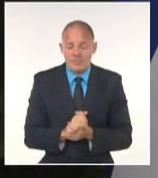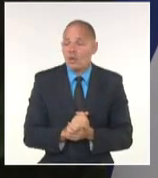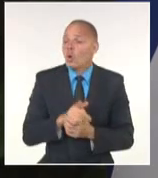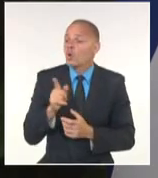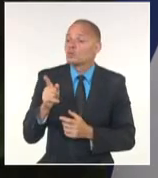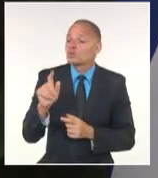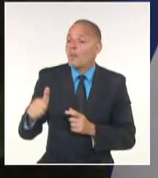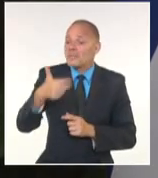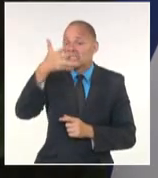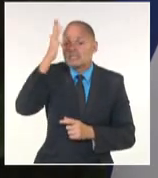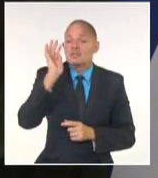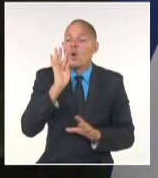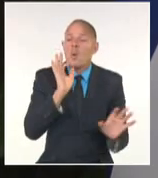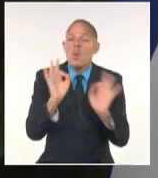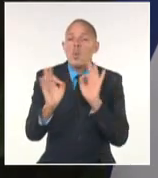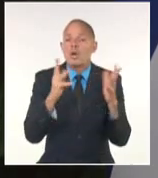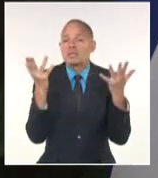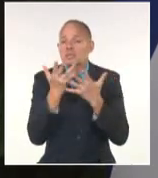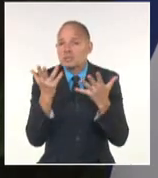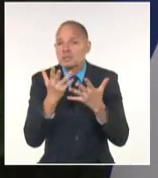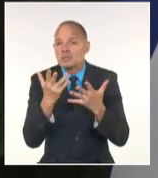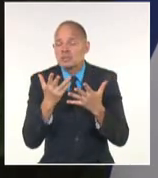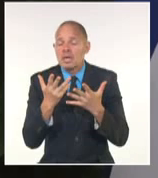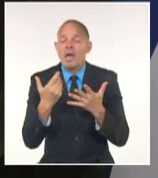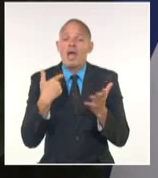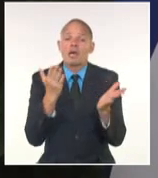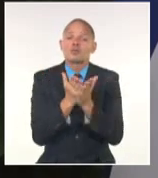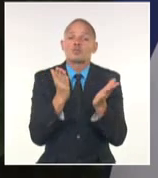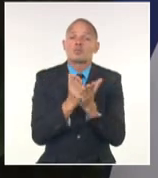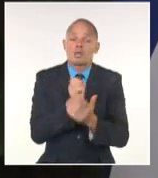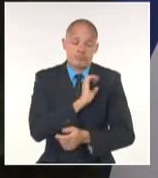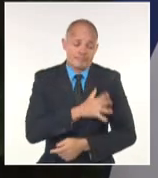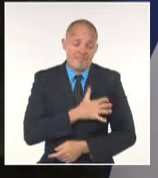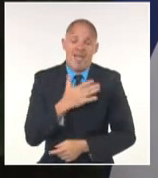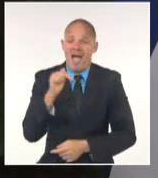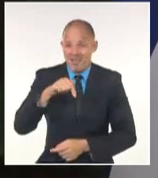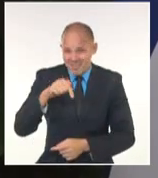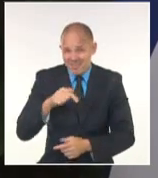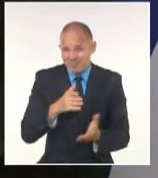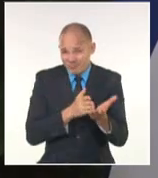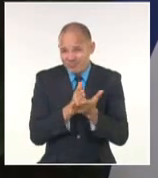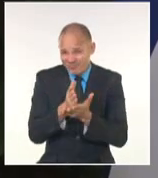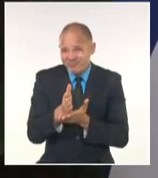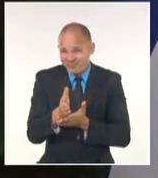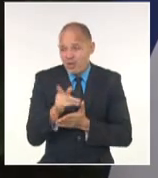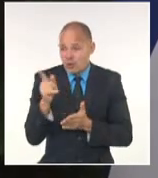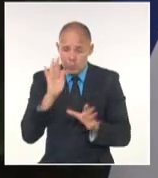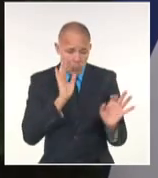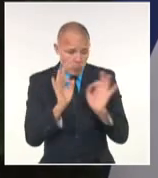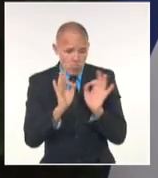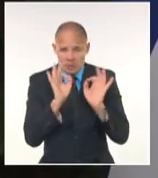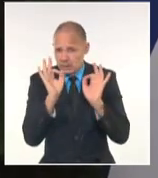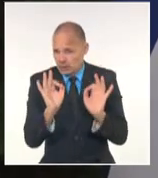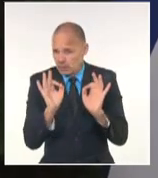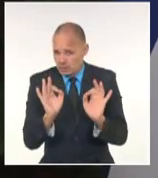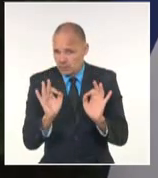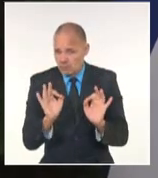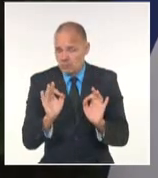protegiendo y apoyando a nuestros estudiantes que están aquí, y usted los ha recibido en su